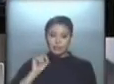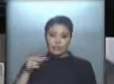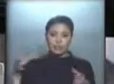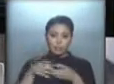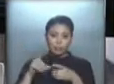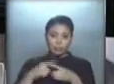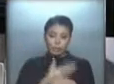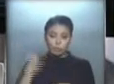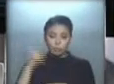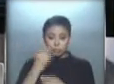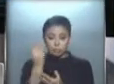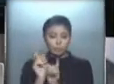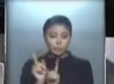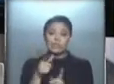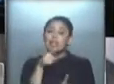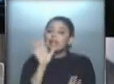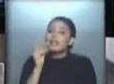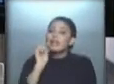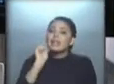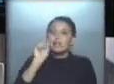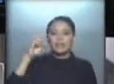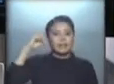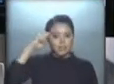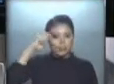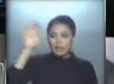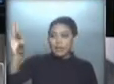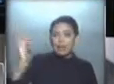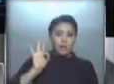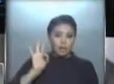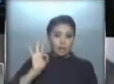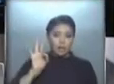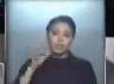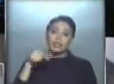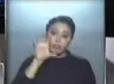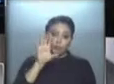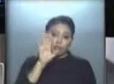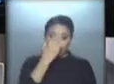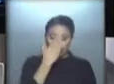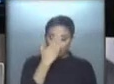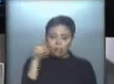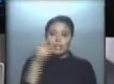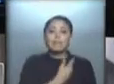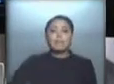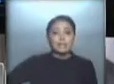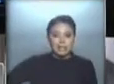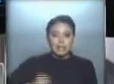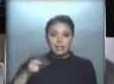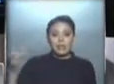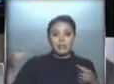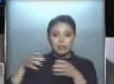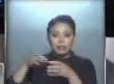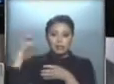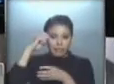Victoria y habrá que ver qué radical va a ser, y dicen algunos que va a ser por la provincia de Córdoba, el presidente del bloque